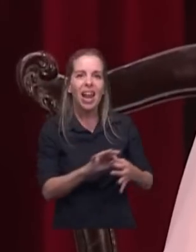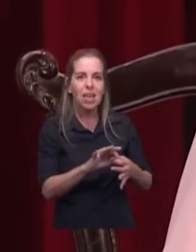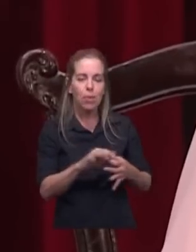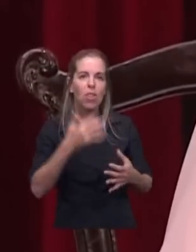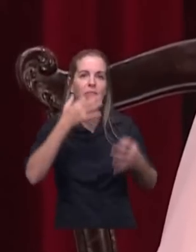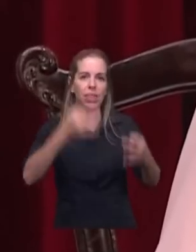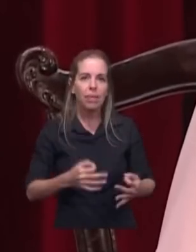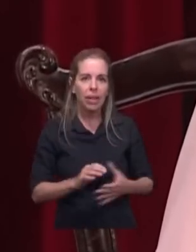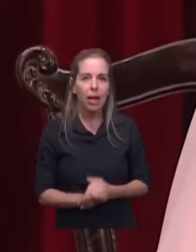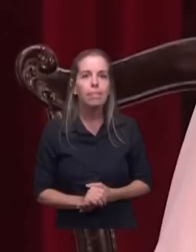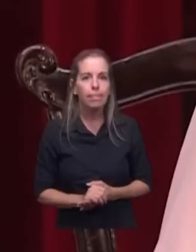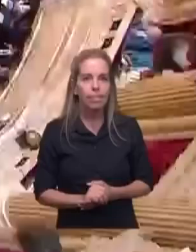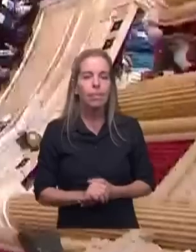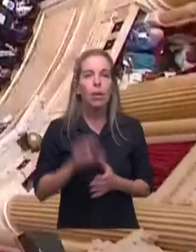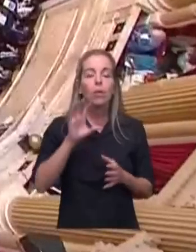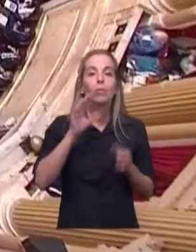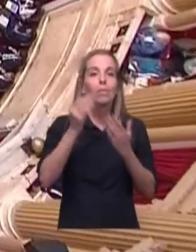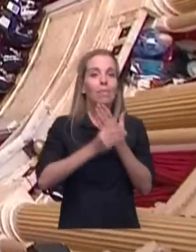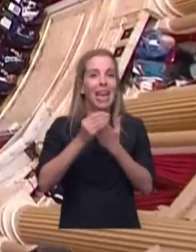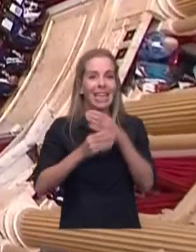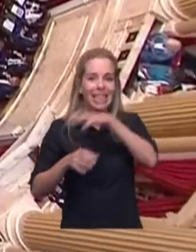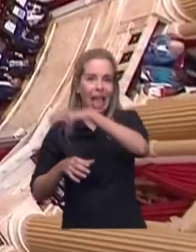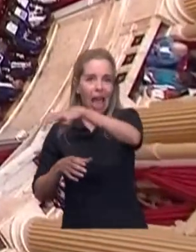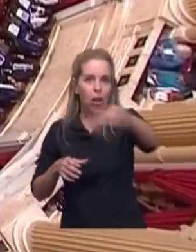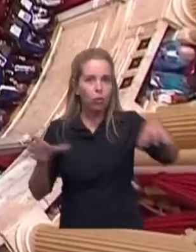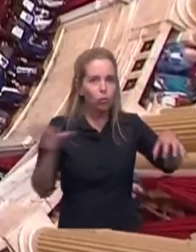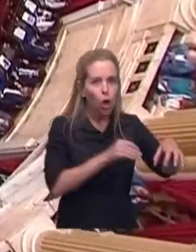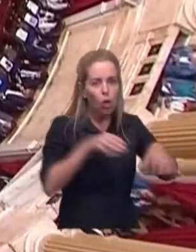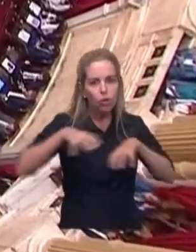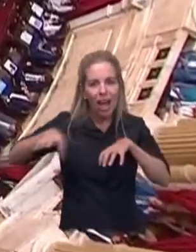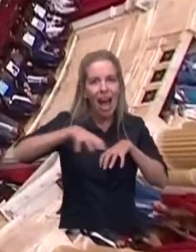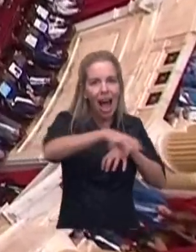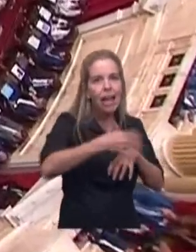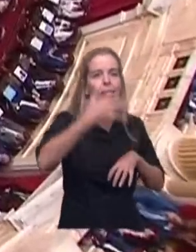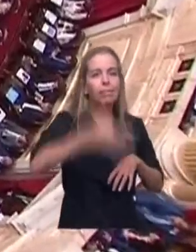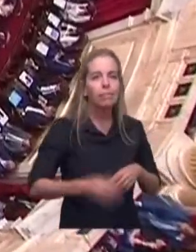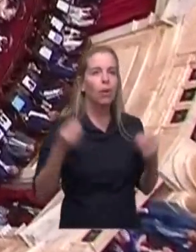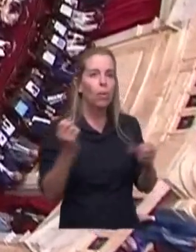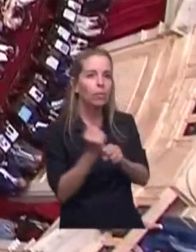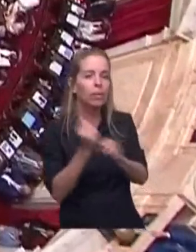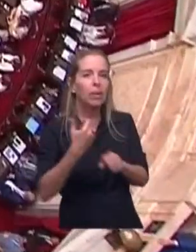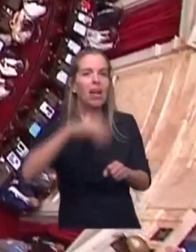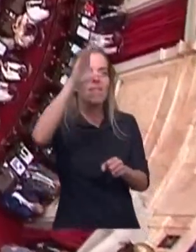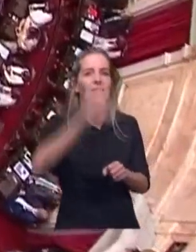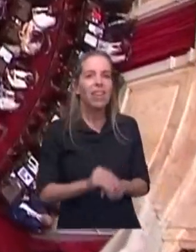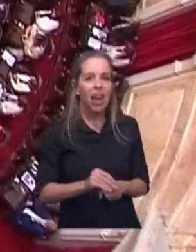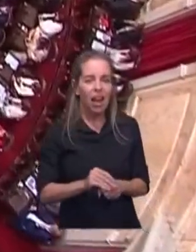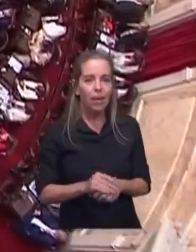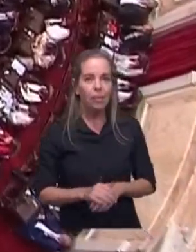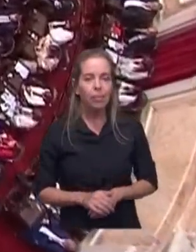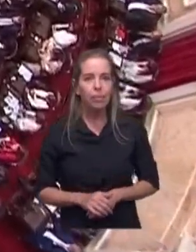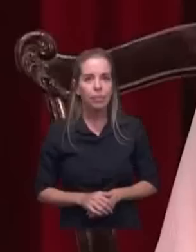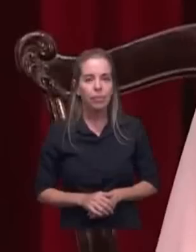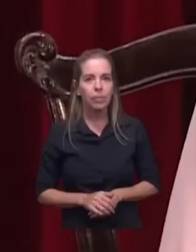Todas las acciones de cada uno de los ministerios incorporaron claramente la dimensión federal en su diseño y ejecución.